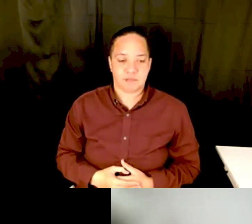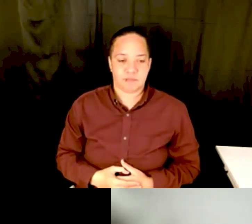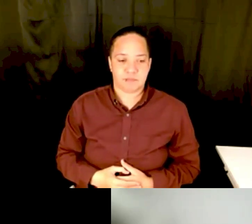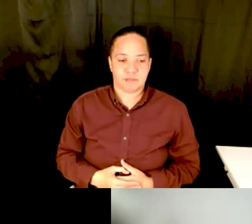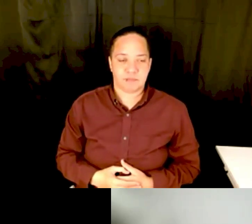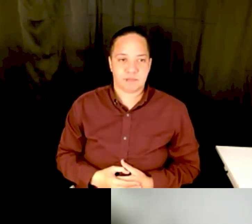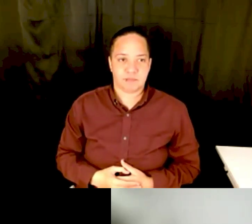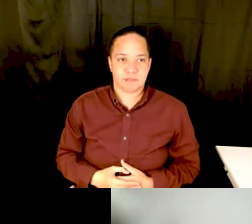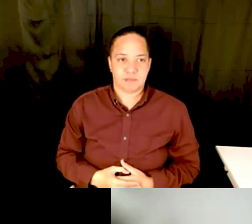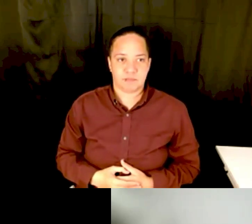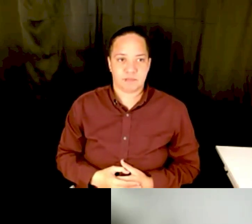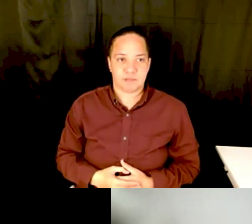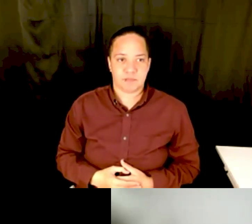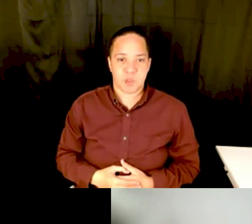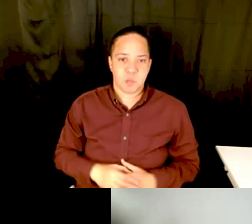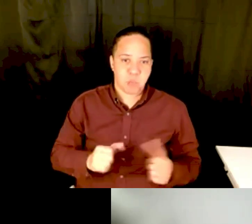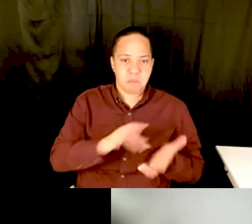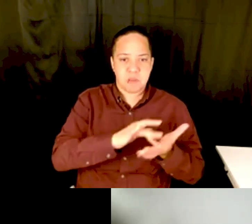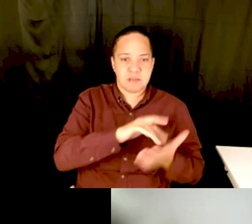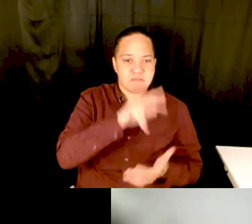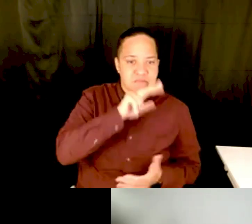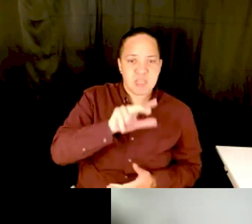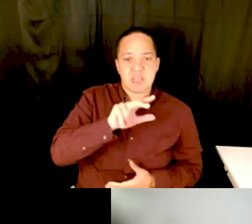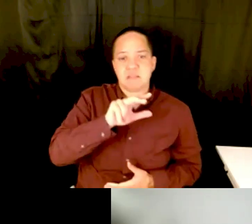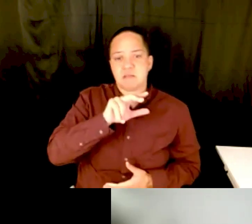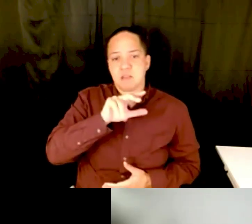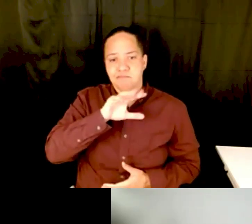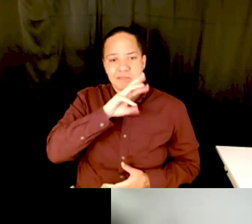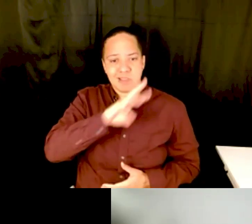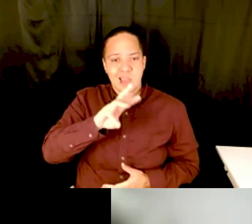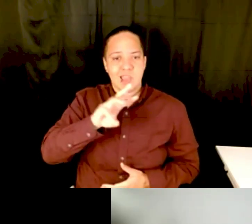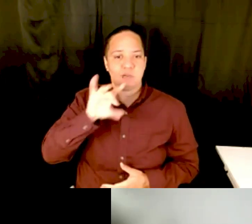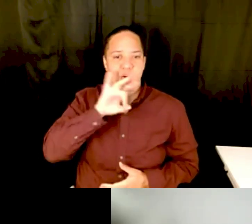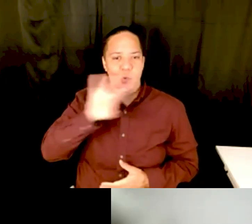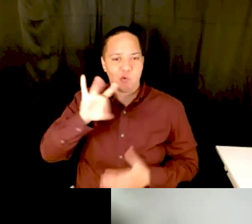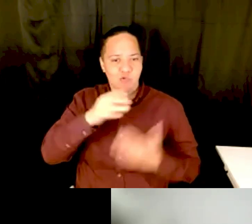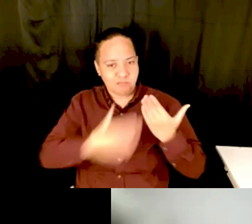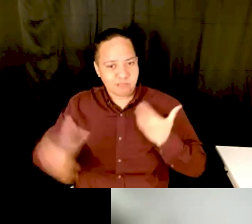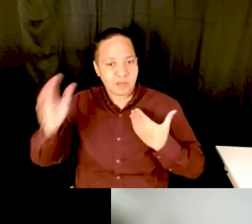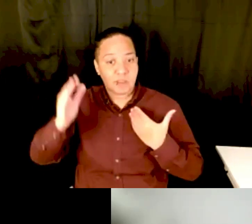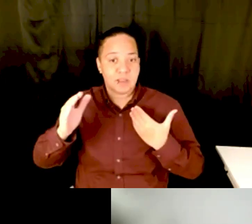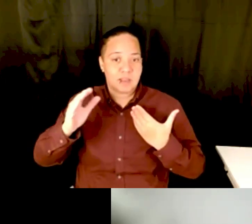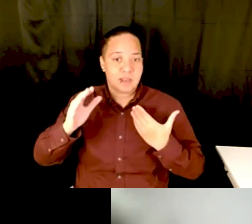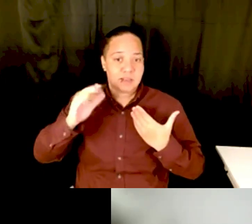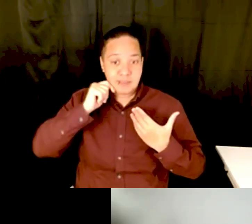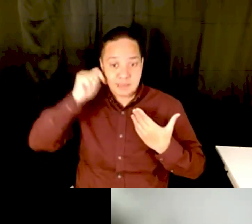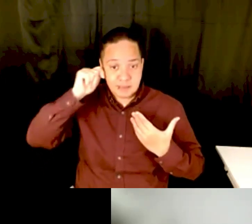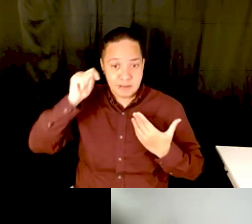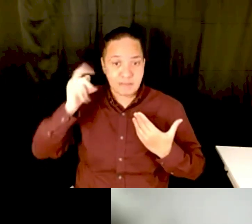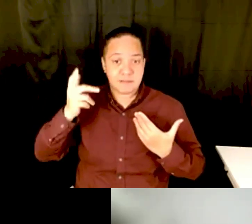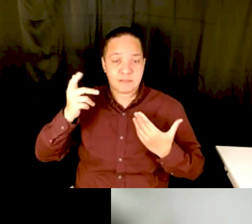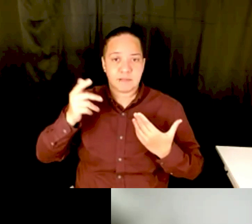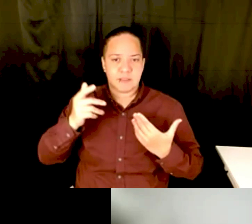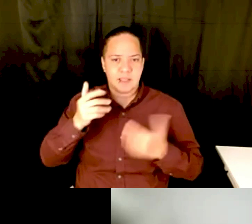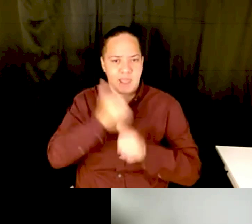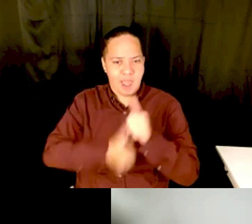pueden haber medicamentos a los 3, a los 6, a los 8 y de en adelante, ¿verdad? En la adolescencia. Cada